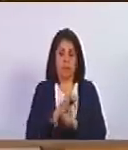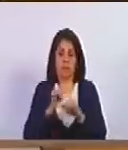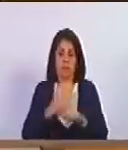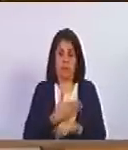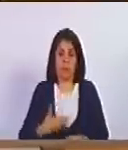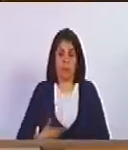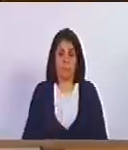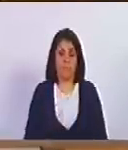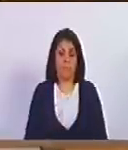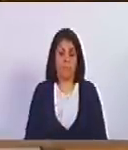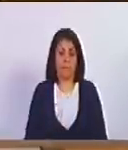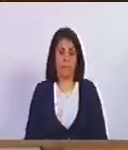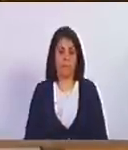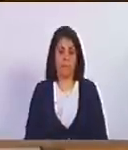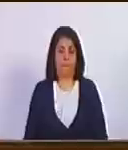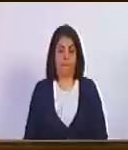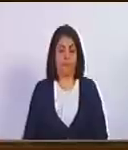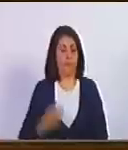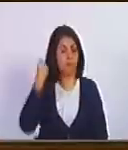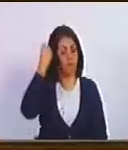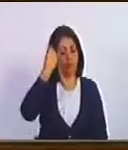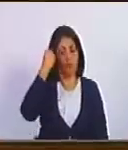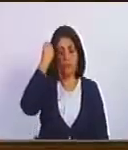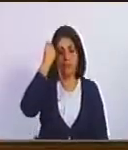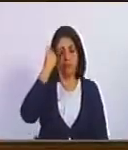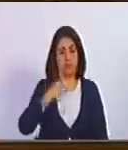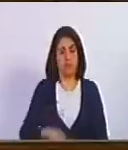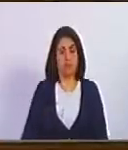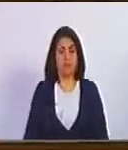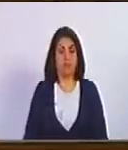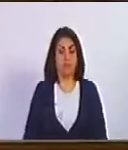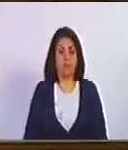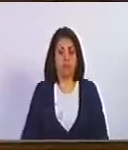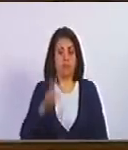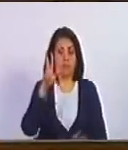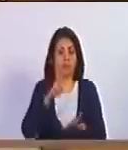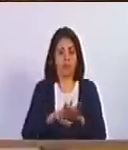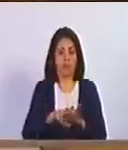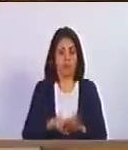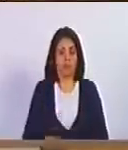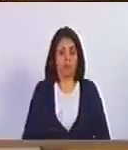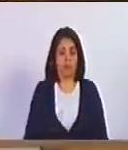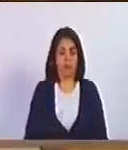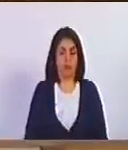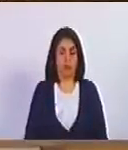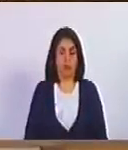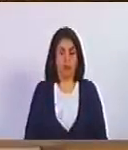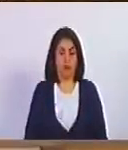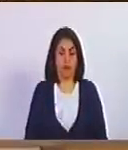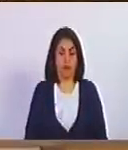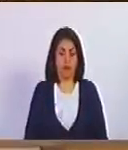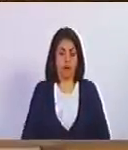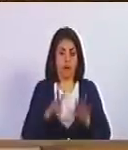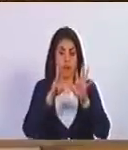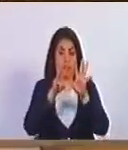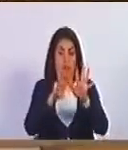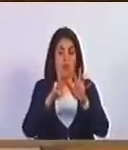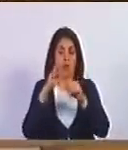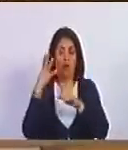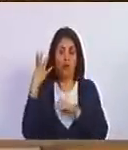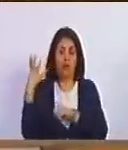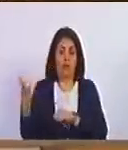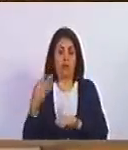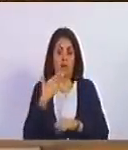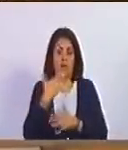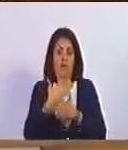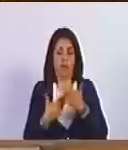señor presidente. En consideración el epígrafe. Aprobado. Siguiente. 84.